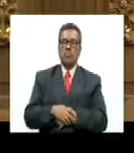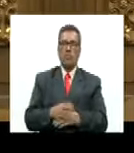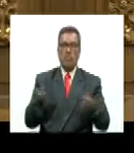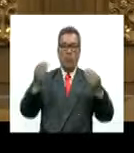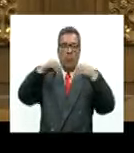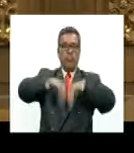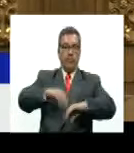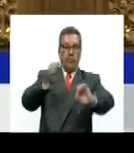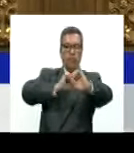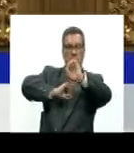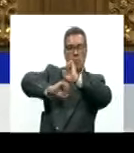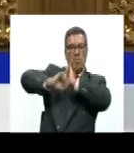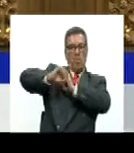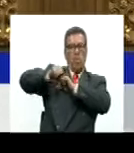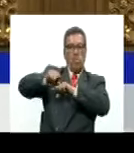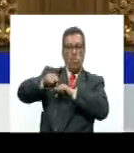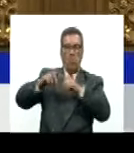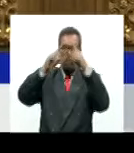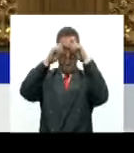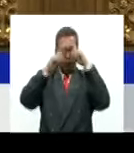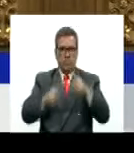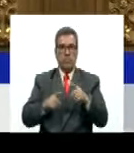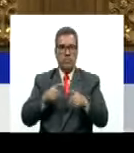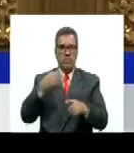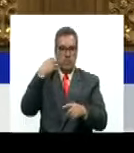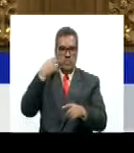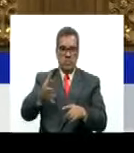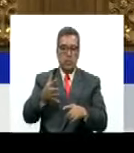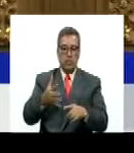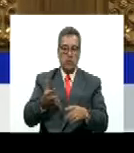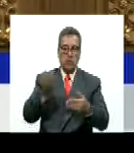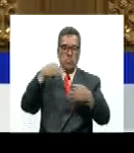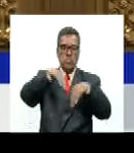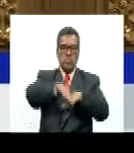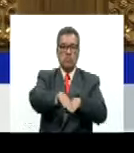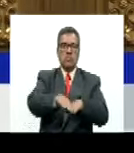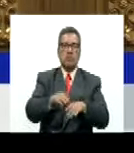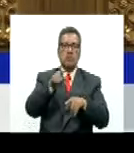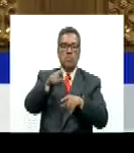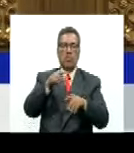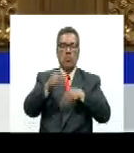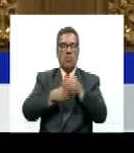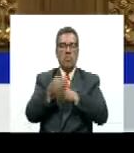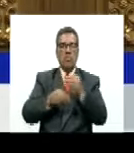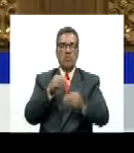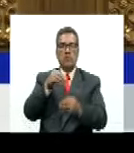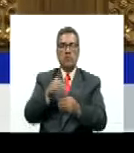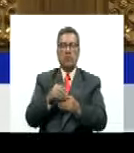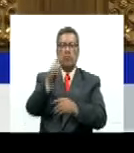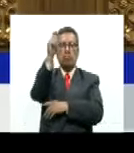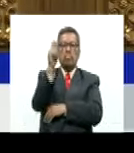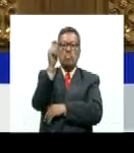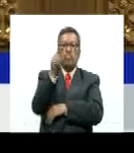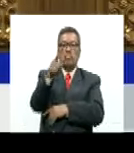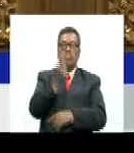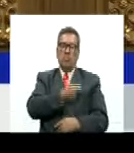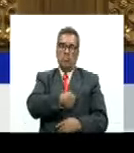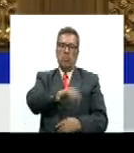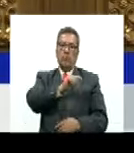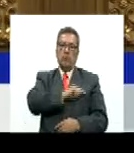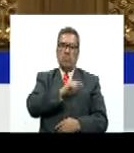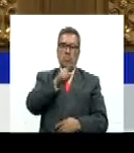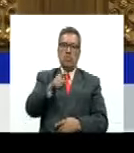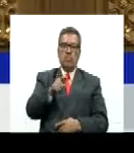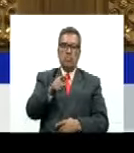Acuerdo en rechazo a la decisión grosera e injerencista adoptada en el Congreso de Diputados de España